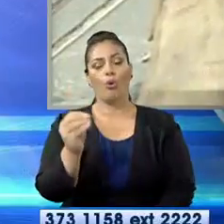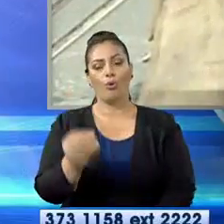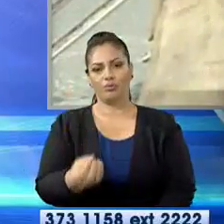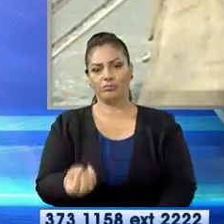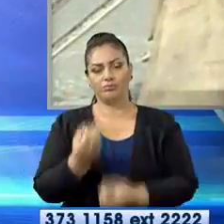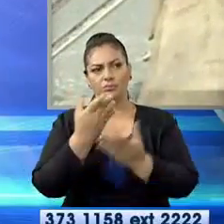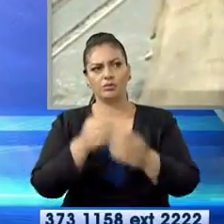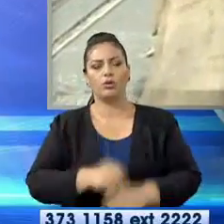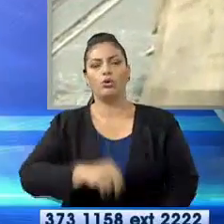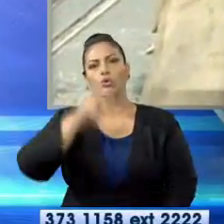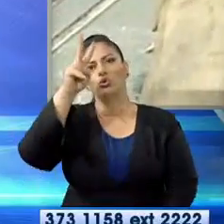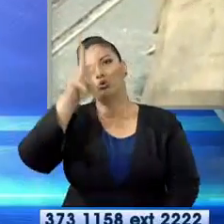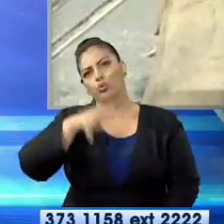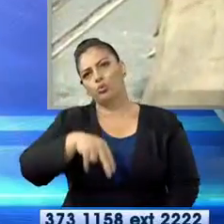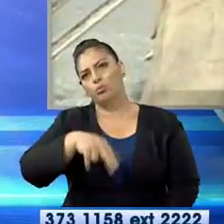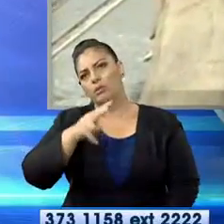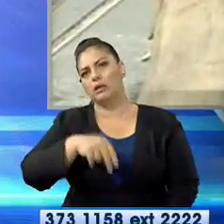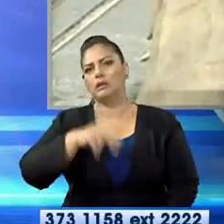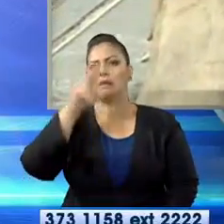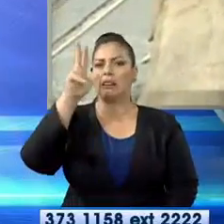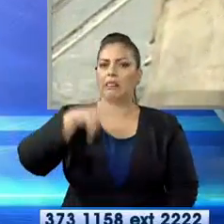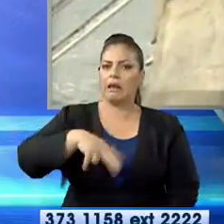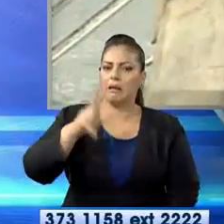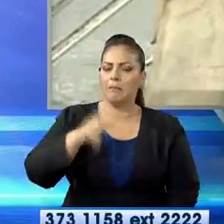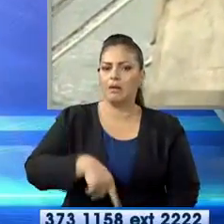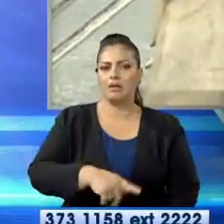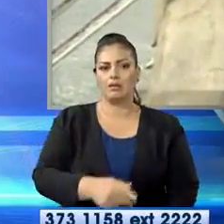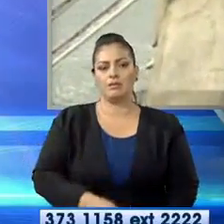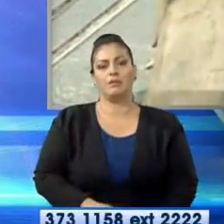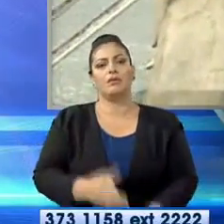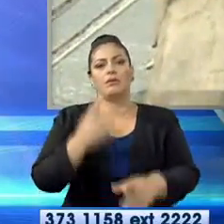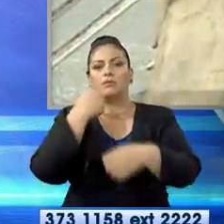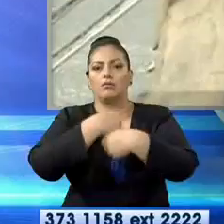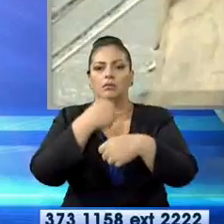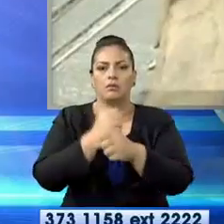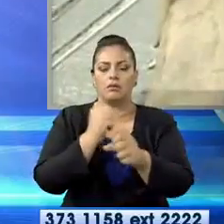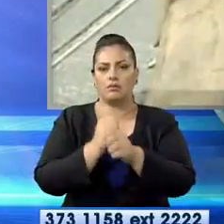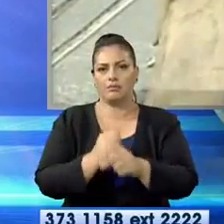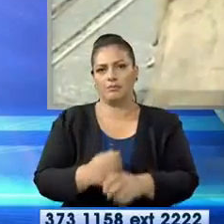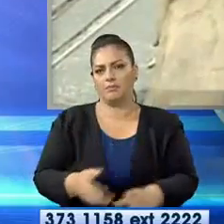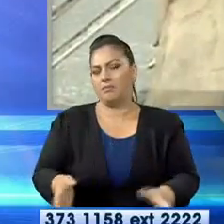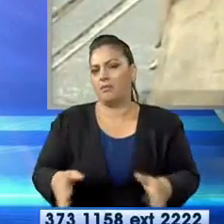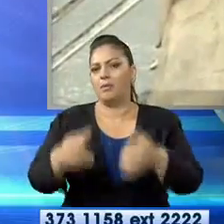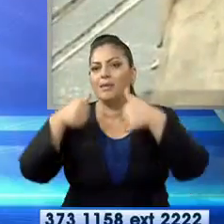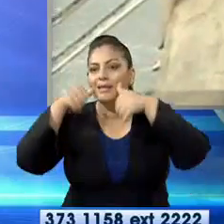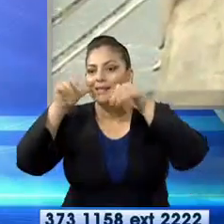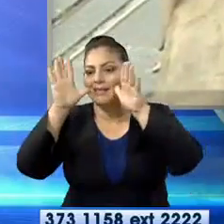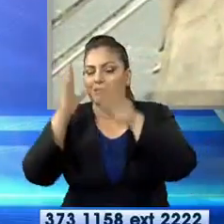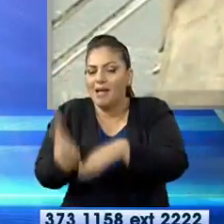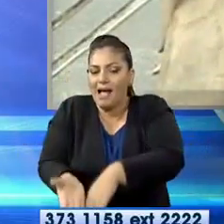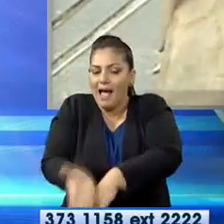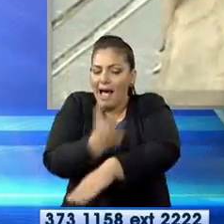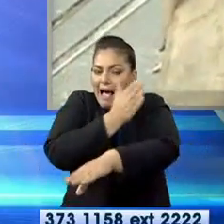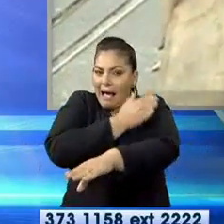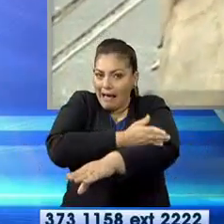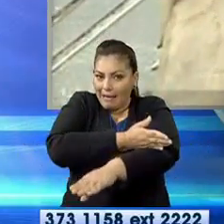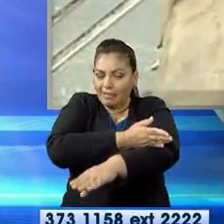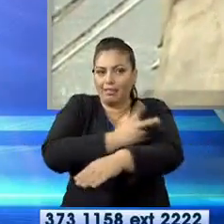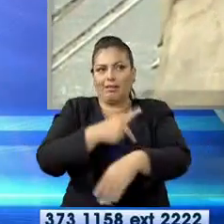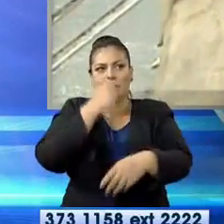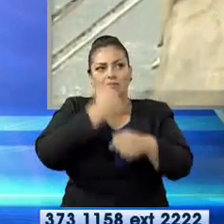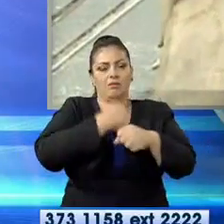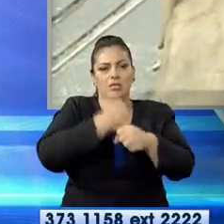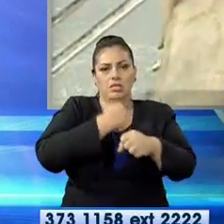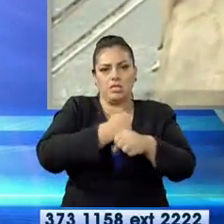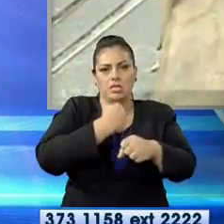comienzan 2 meses y medio. O sea que por septiembre ellos ya comienzan su trabajo, más o menos. Correcto. ¿Verdad? Imagínate, hasta